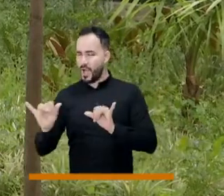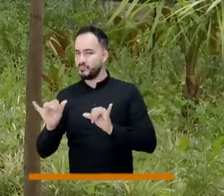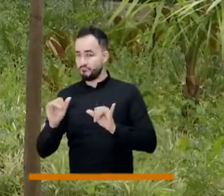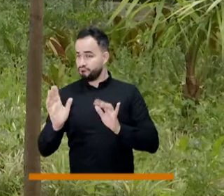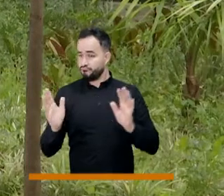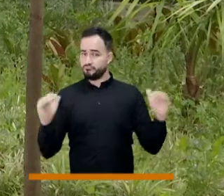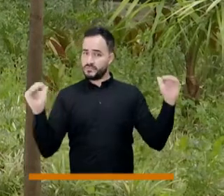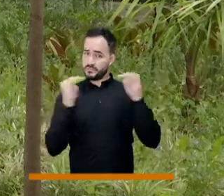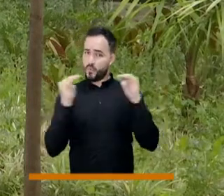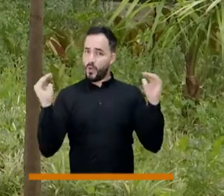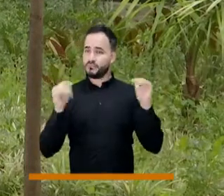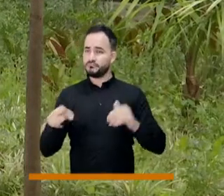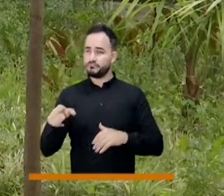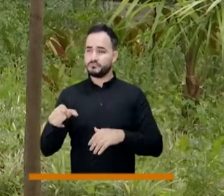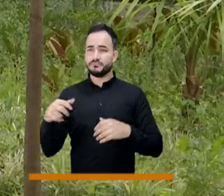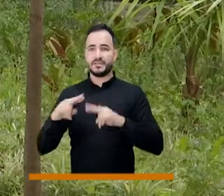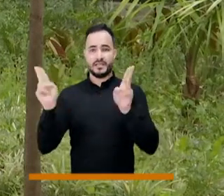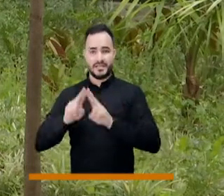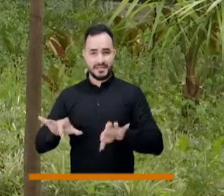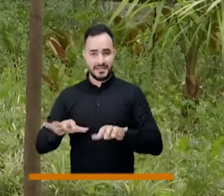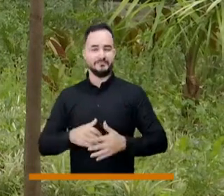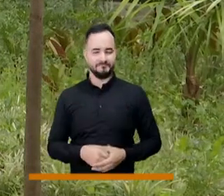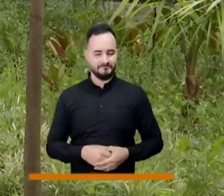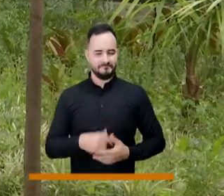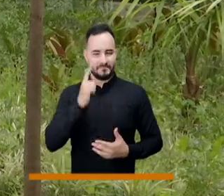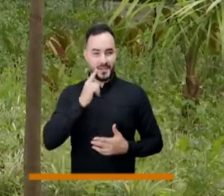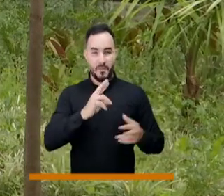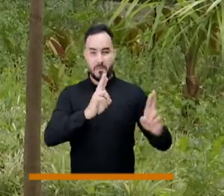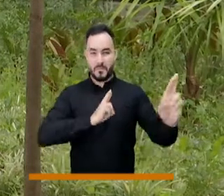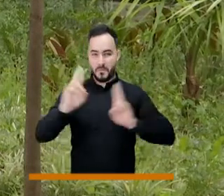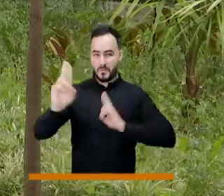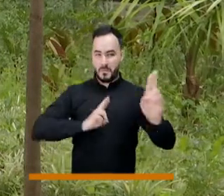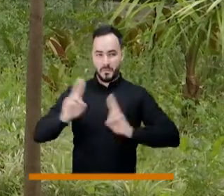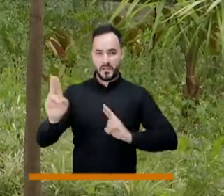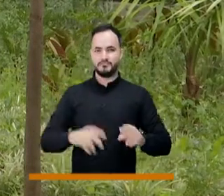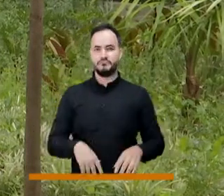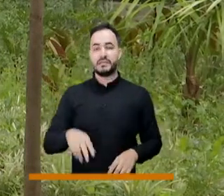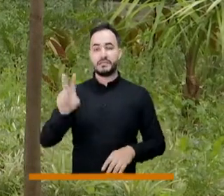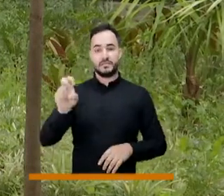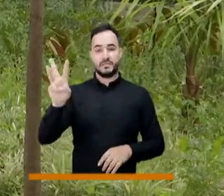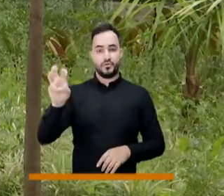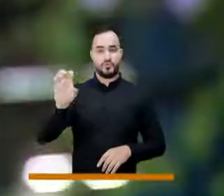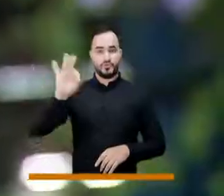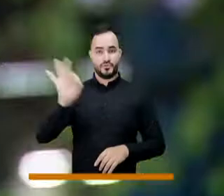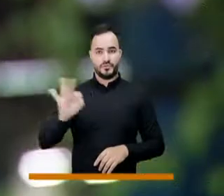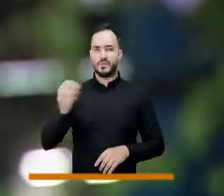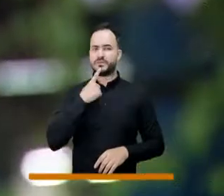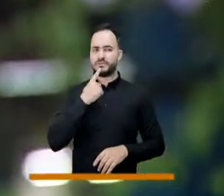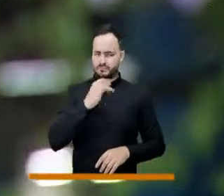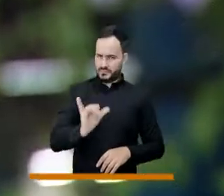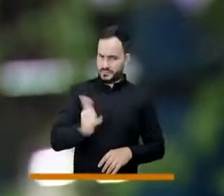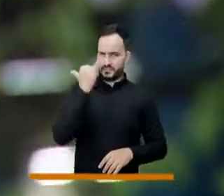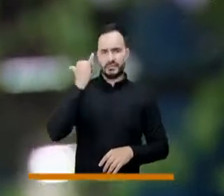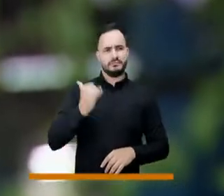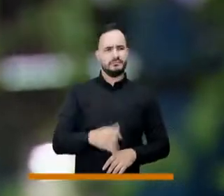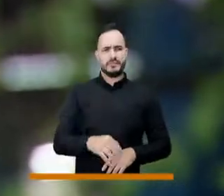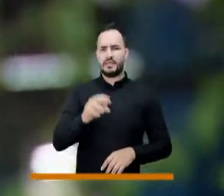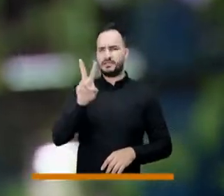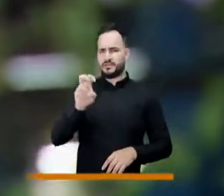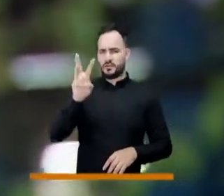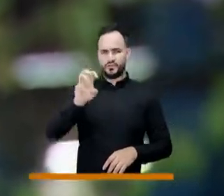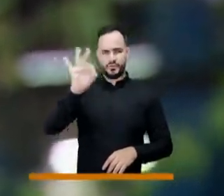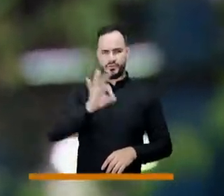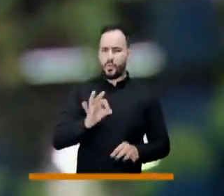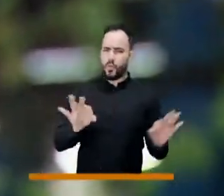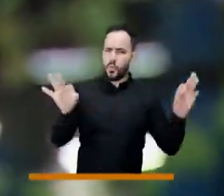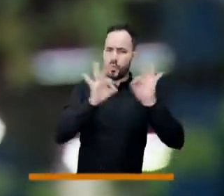cuyas respuestas son las siguientes. Dicen los televidentes que ya han dado respuesta. Sí, es igual de importante, el